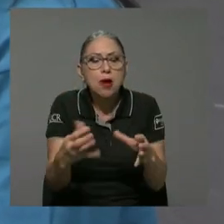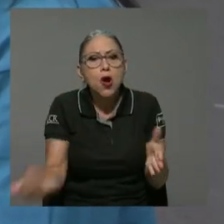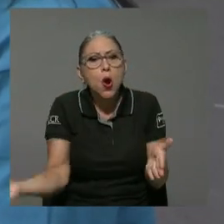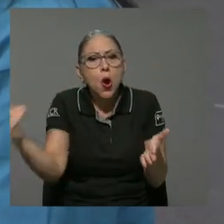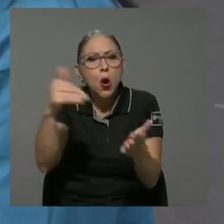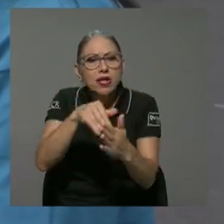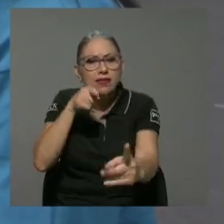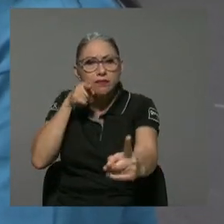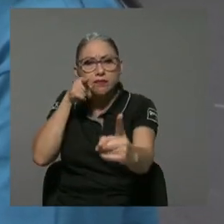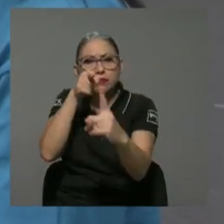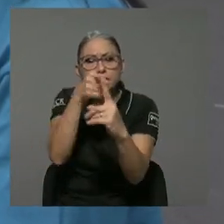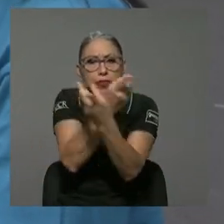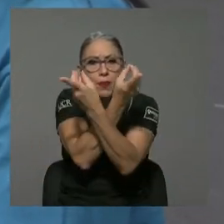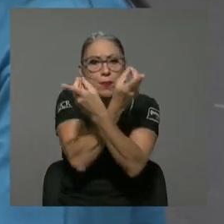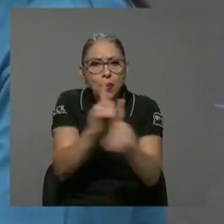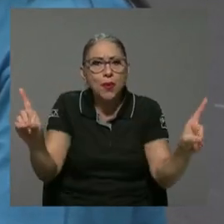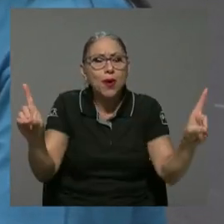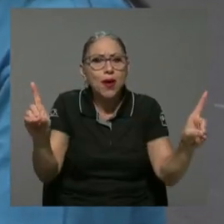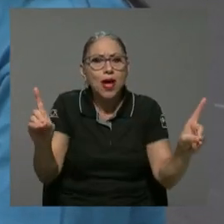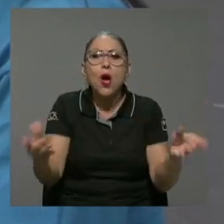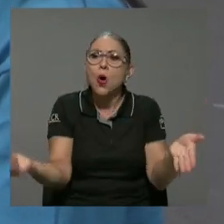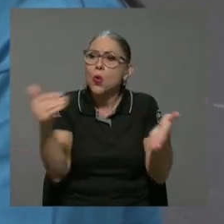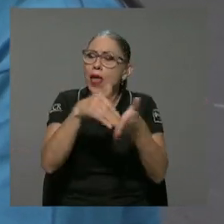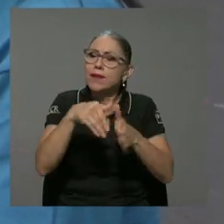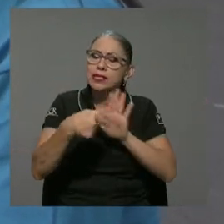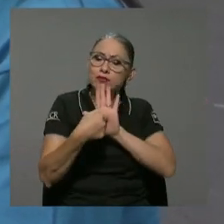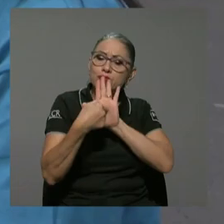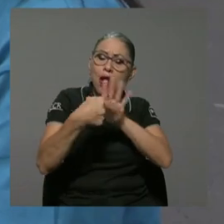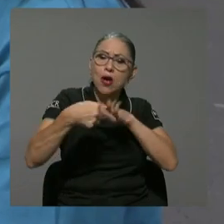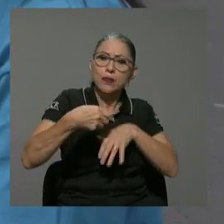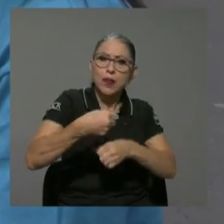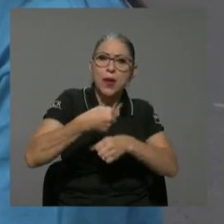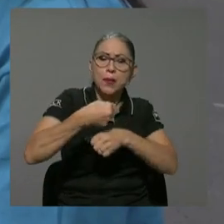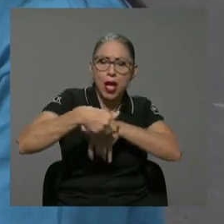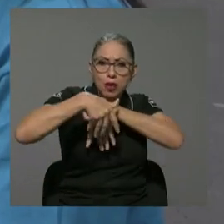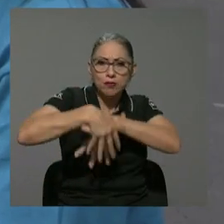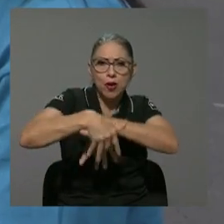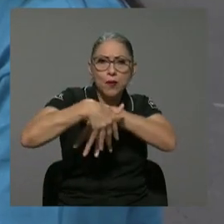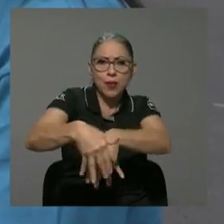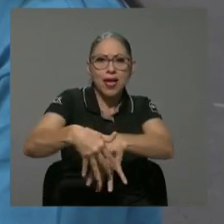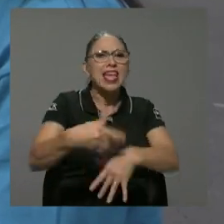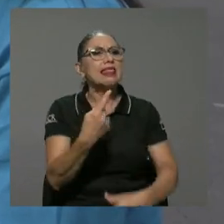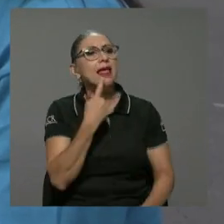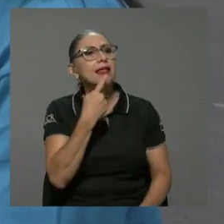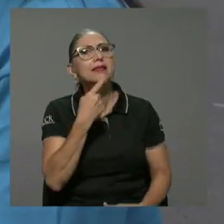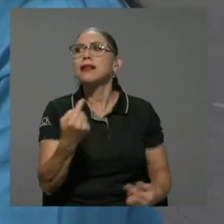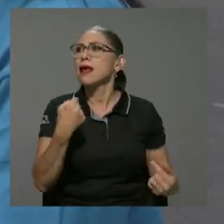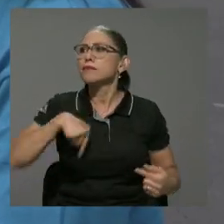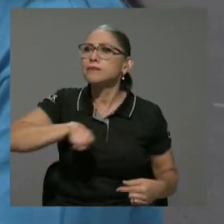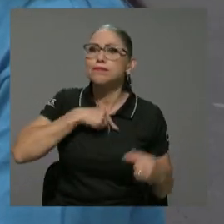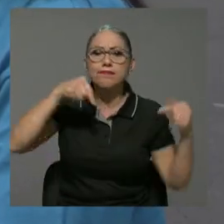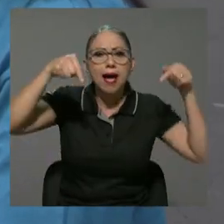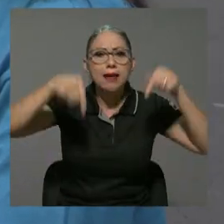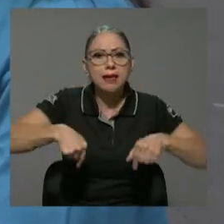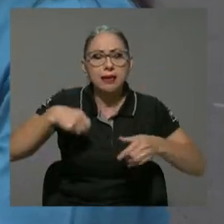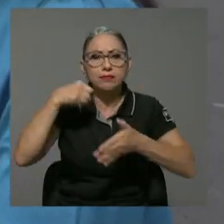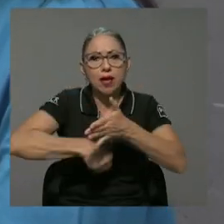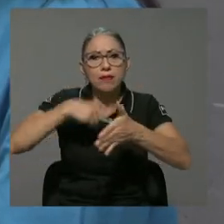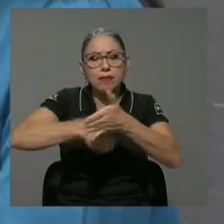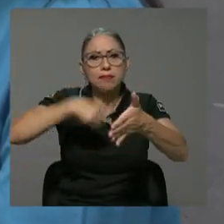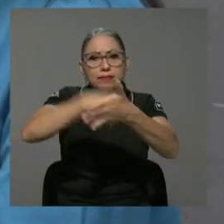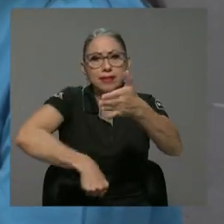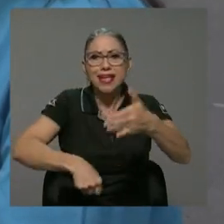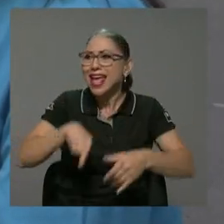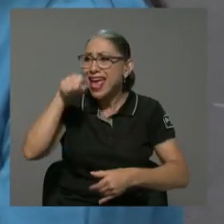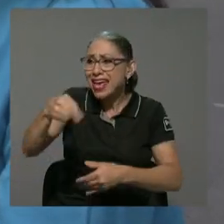caminos democráticos, los caminos de la manifestación y los caminos de decir, aquí estamos dando una lucha. Eso lo